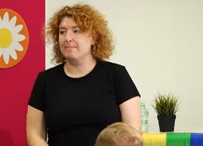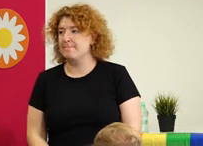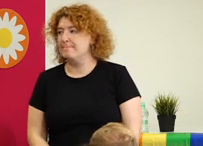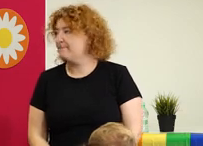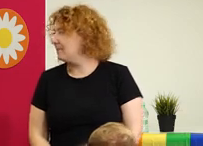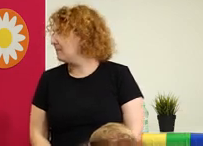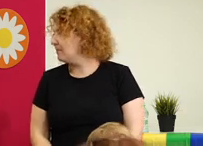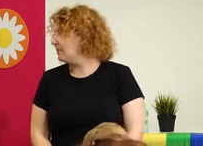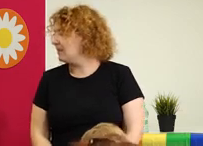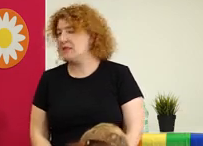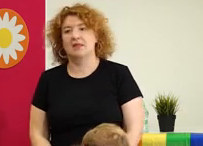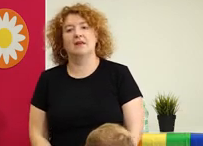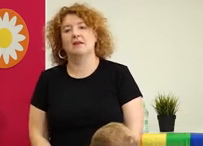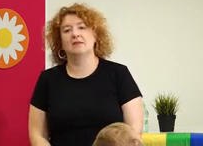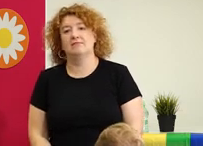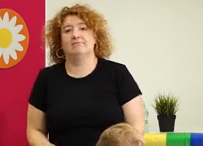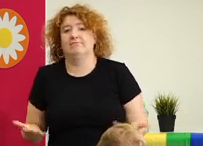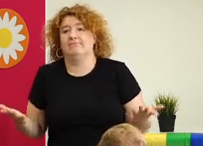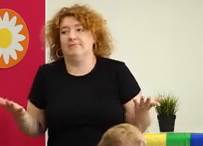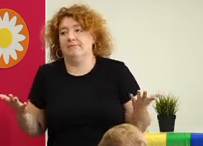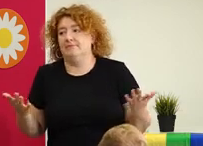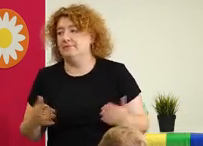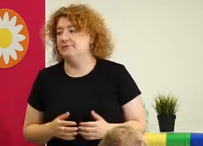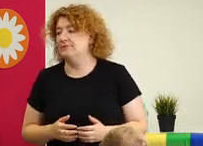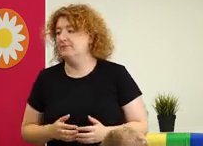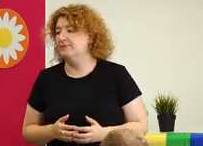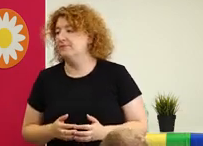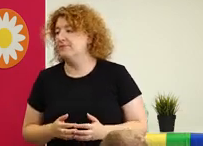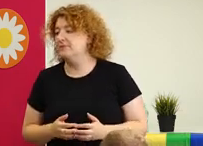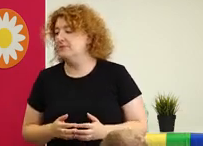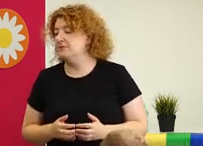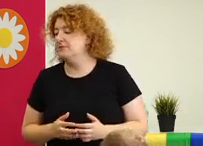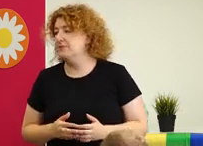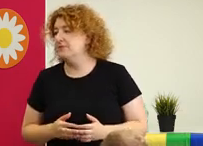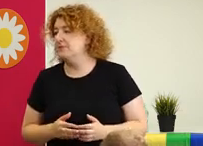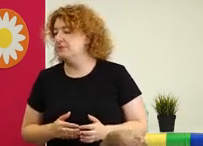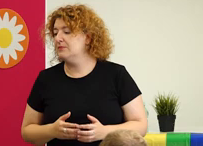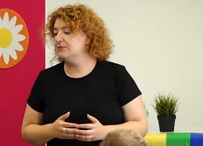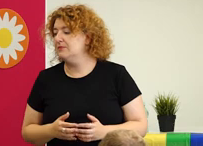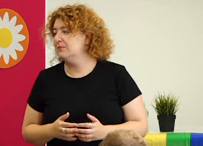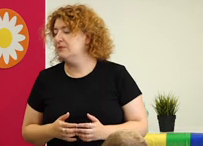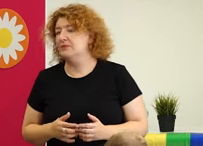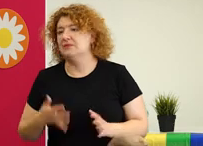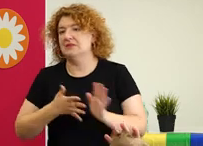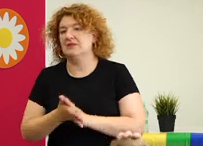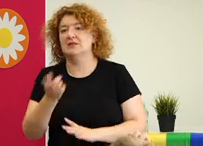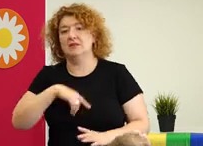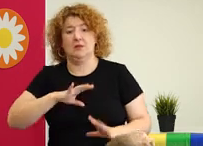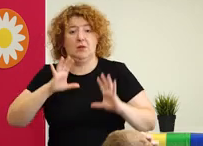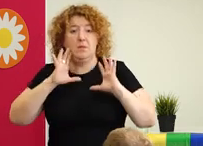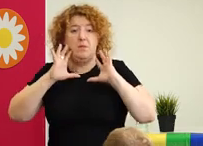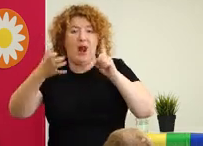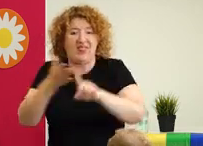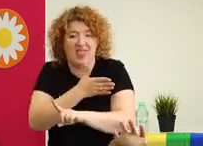da igual de la ley, o sea, eso no significa que no te vas a afrontar violencia